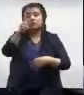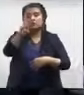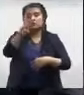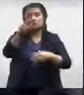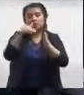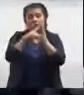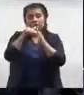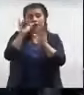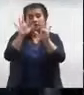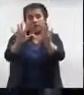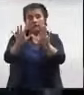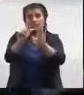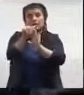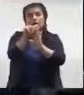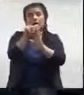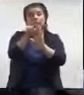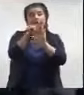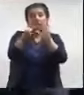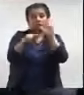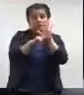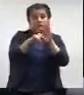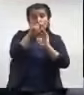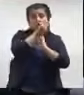52-2010 y Acuerdo Gubernativo número